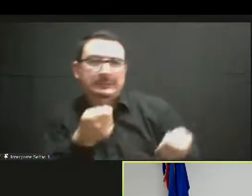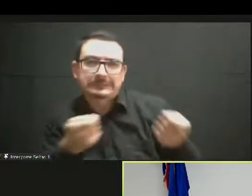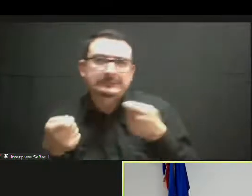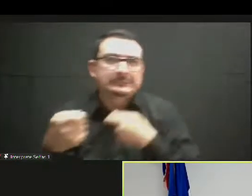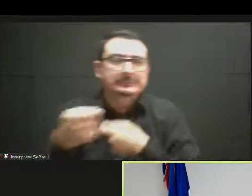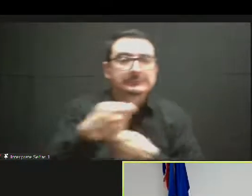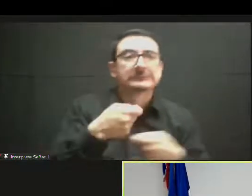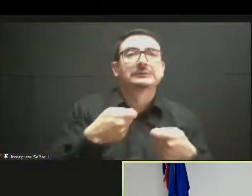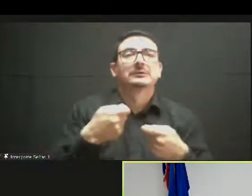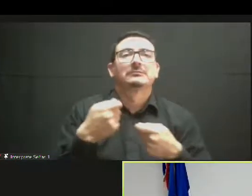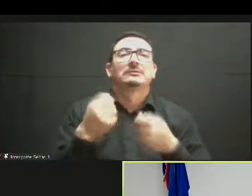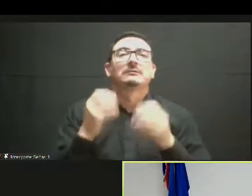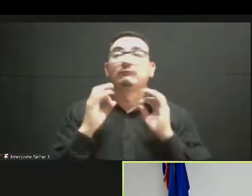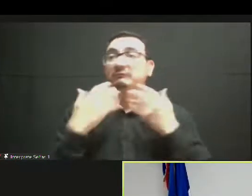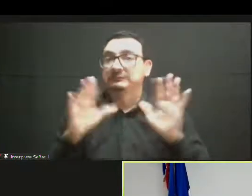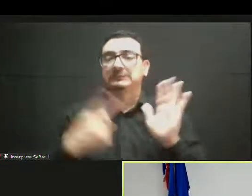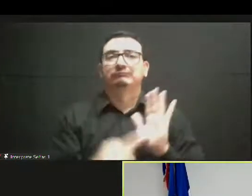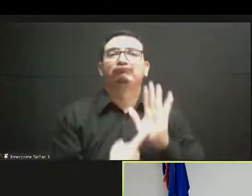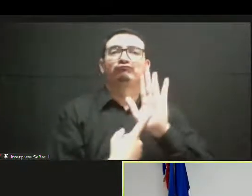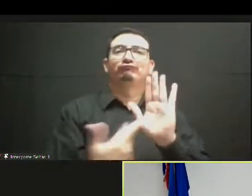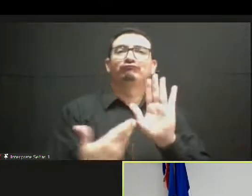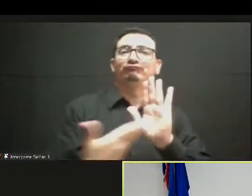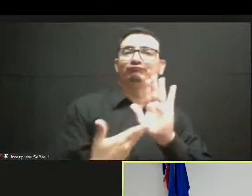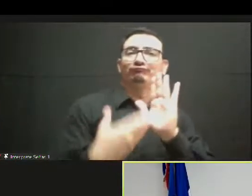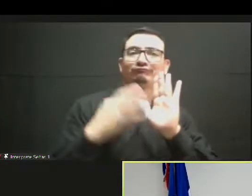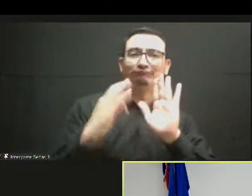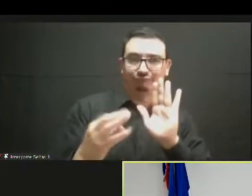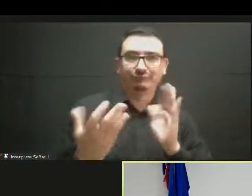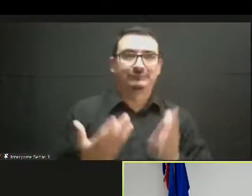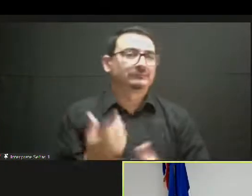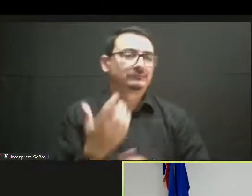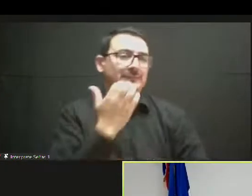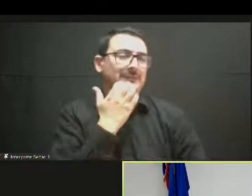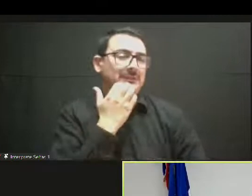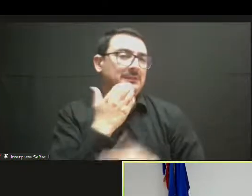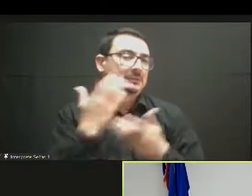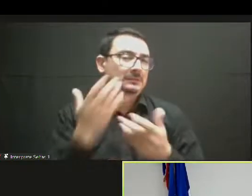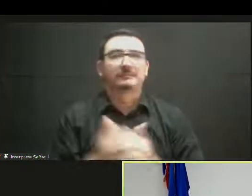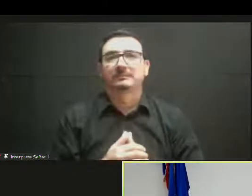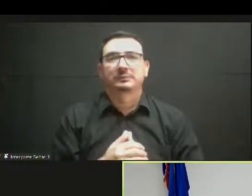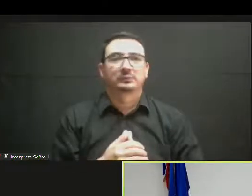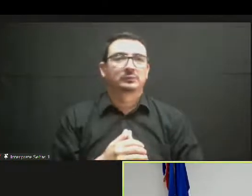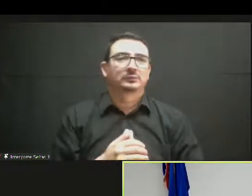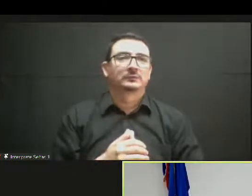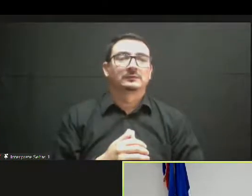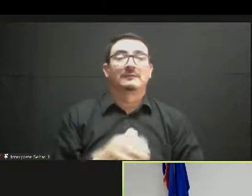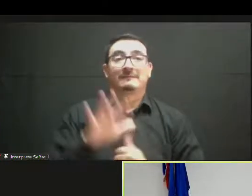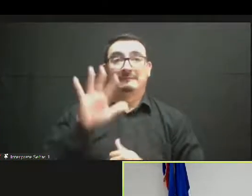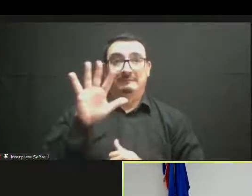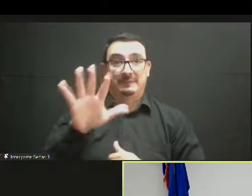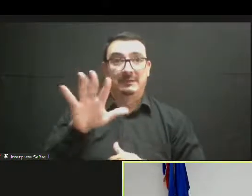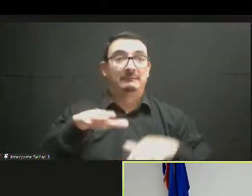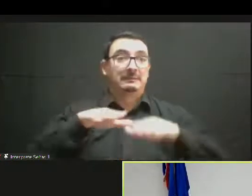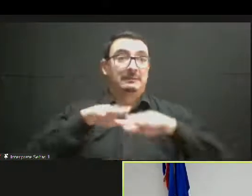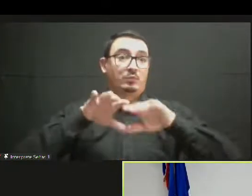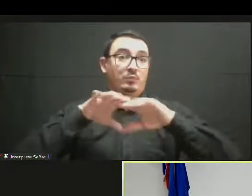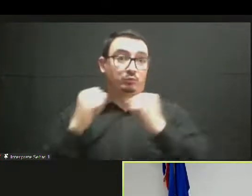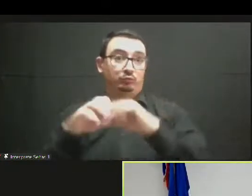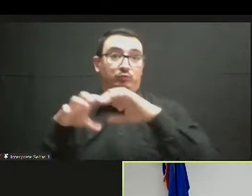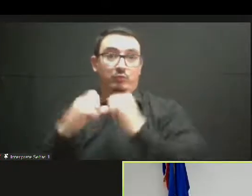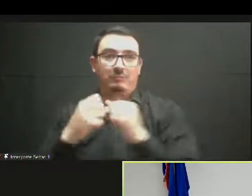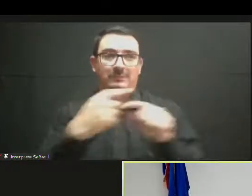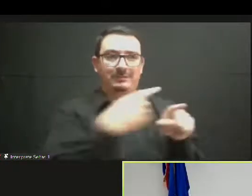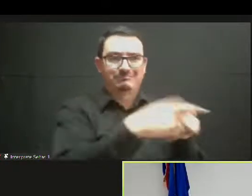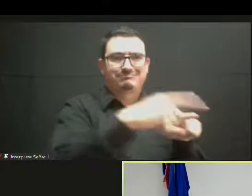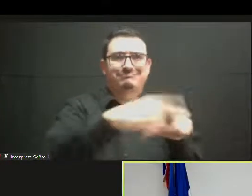numerosas, como por ejemplo, pudimos establecer 5 mesas sectoriales, las cuales están sobre temas